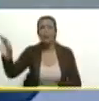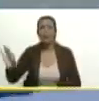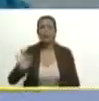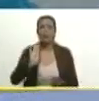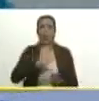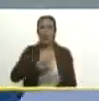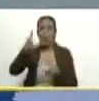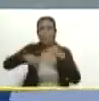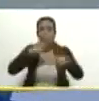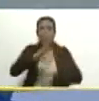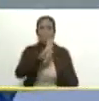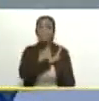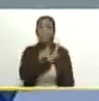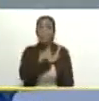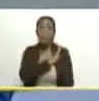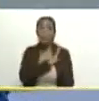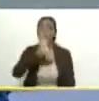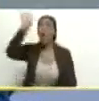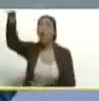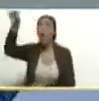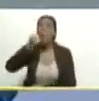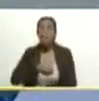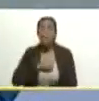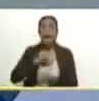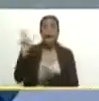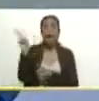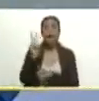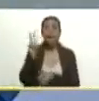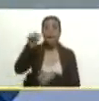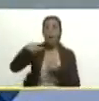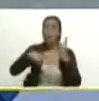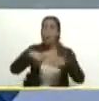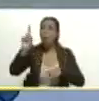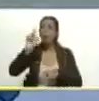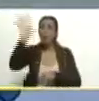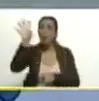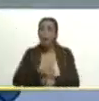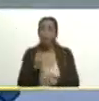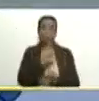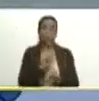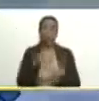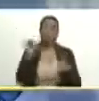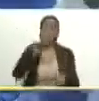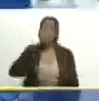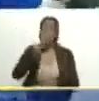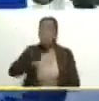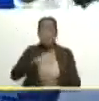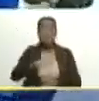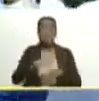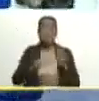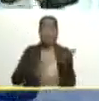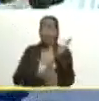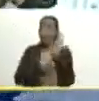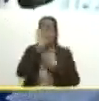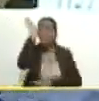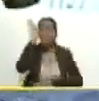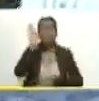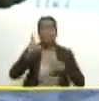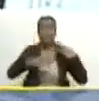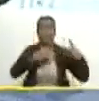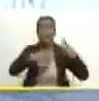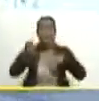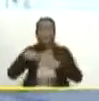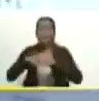con producción nacional y ahora a exportar café para el mundo otra vez. Y a crecer, a